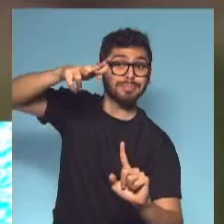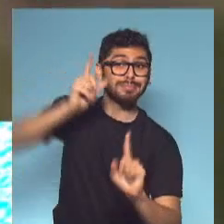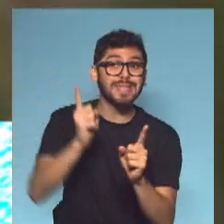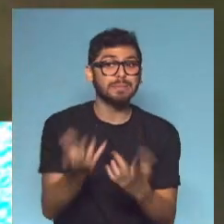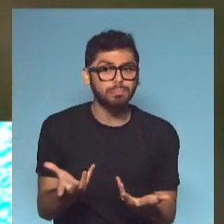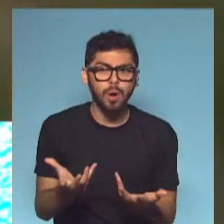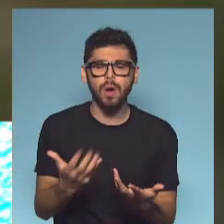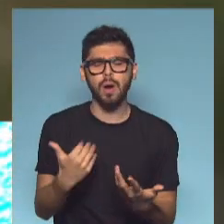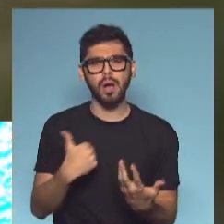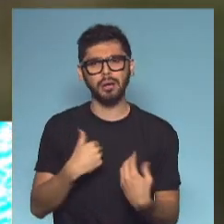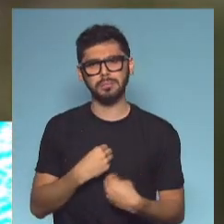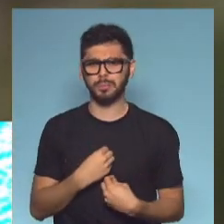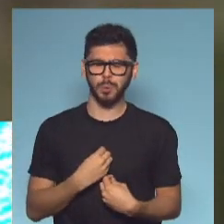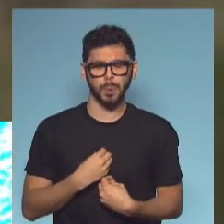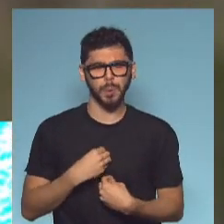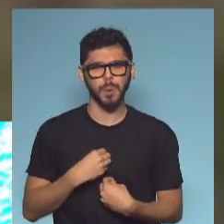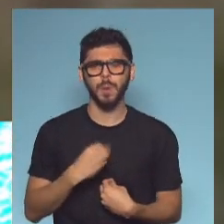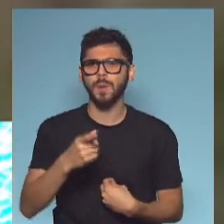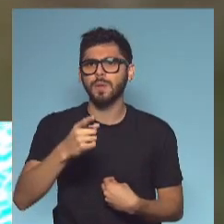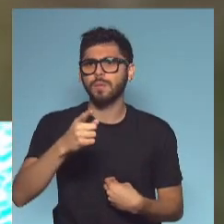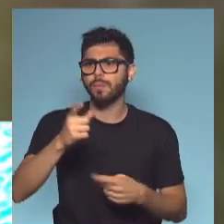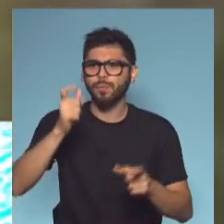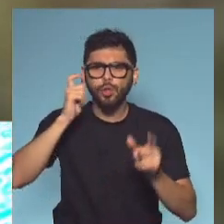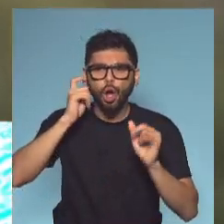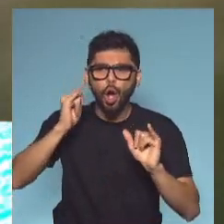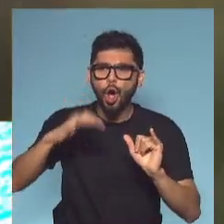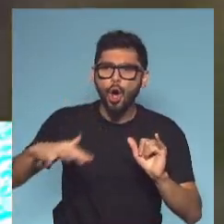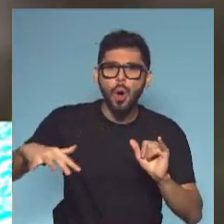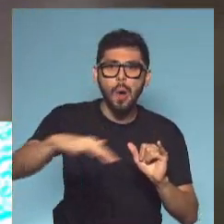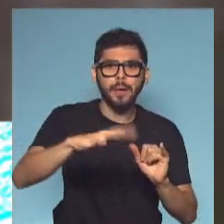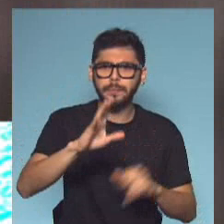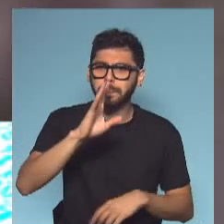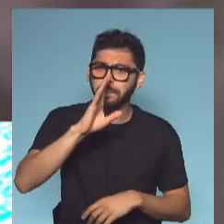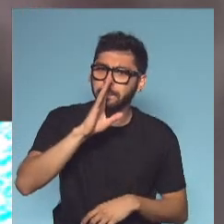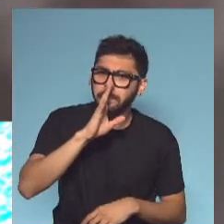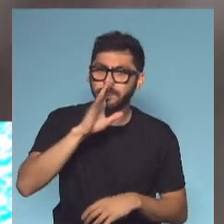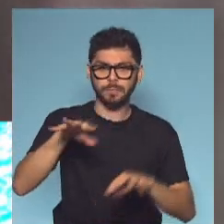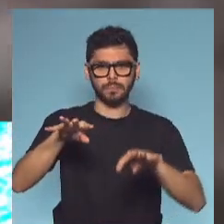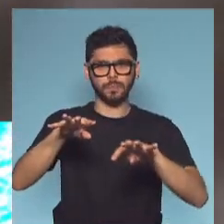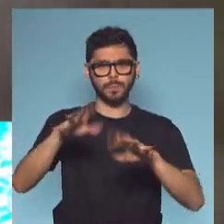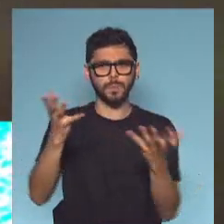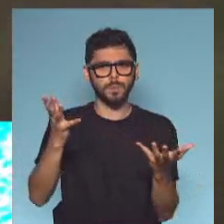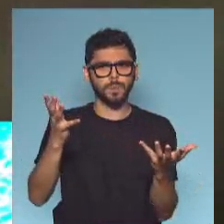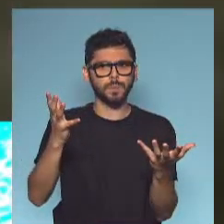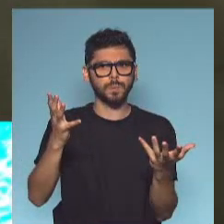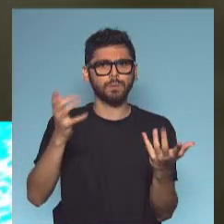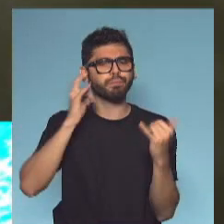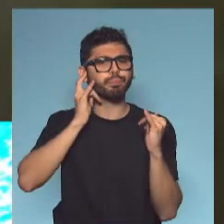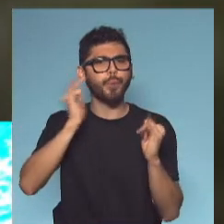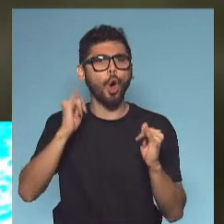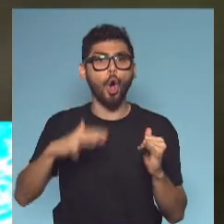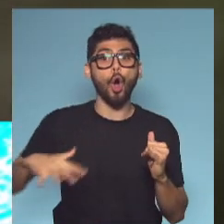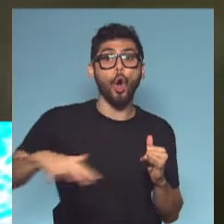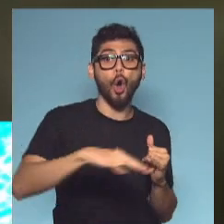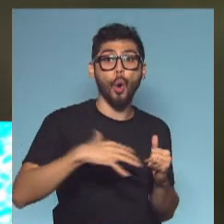poco fuerte que las personas de esta generación se queden calladas, precisamente como que los jóvenes tenemos ya muchas voces